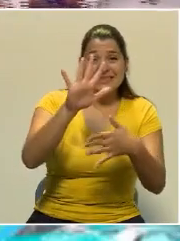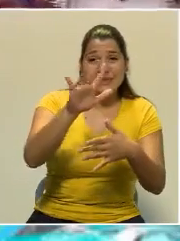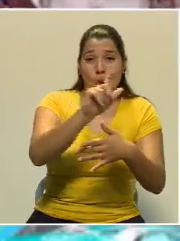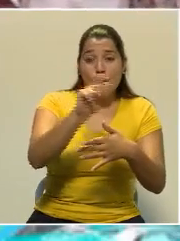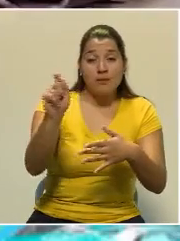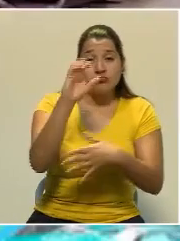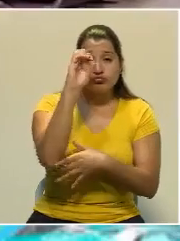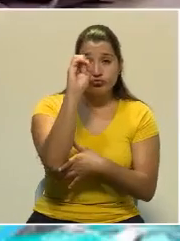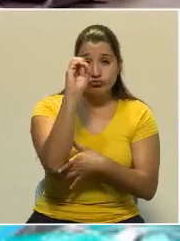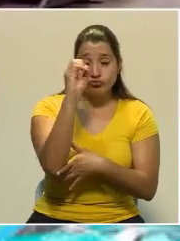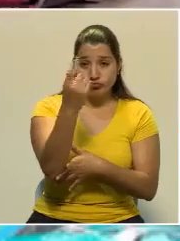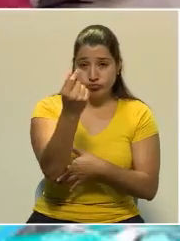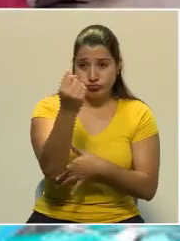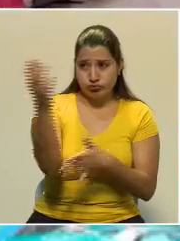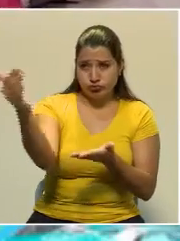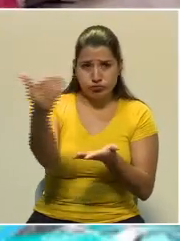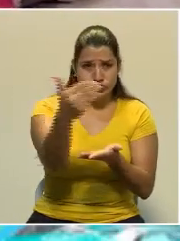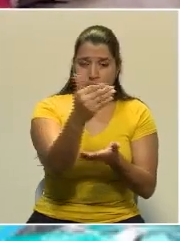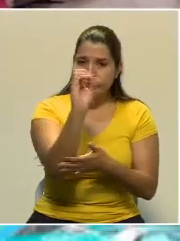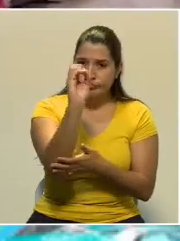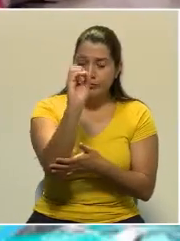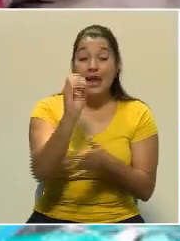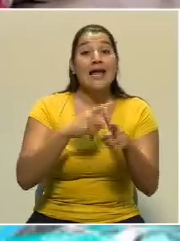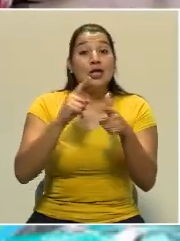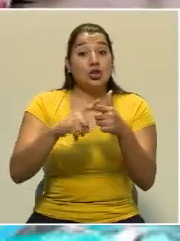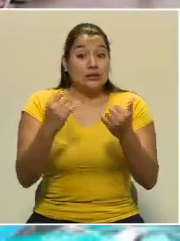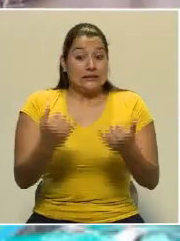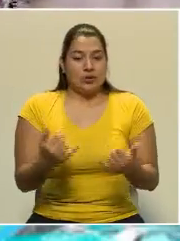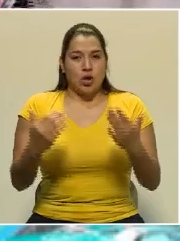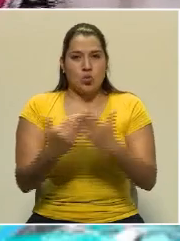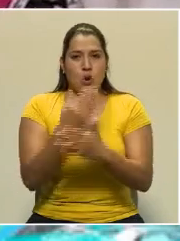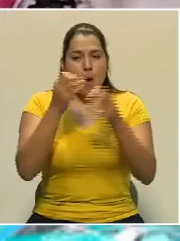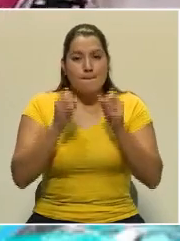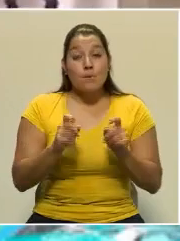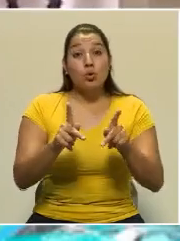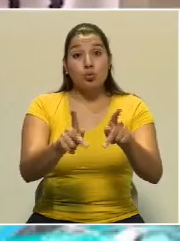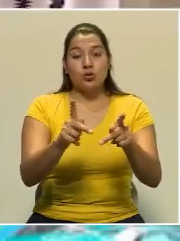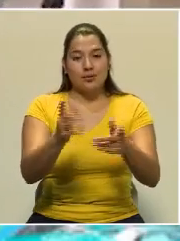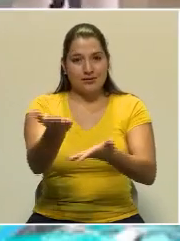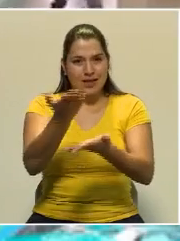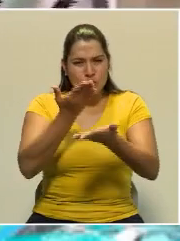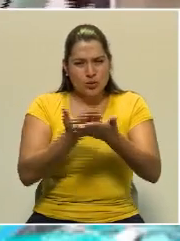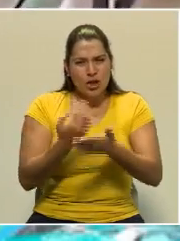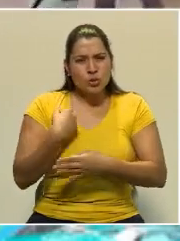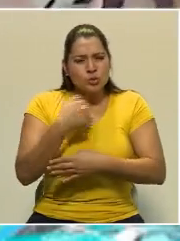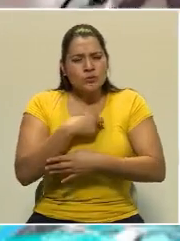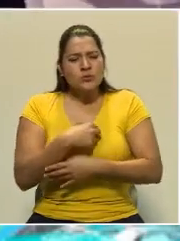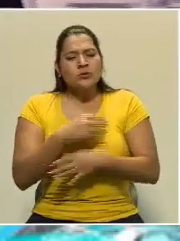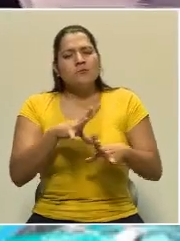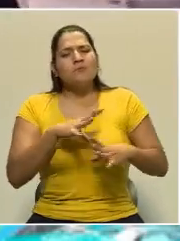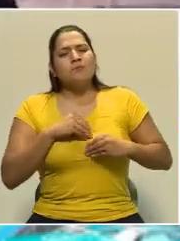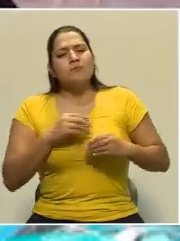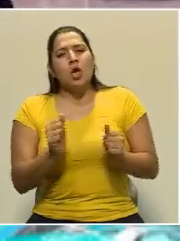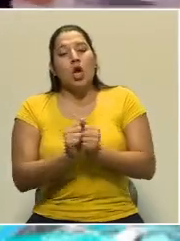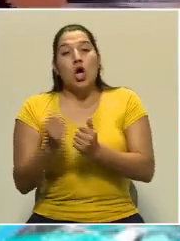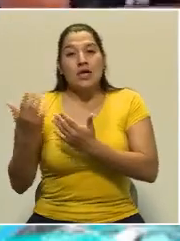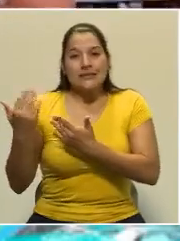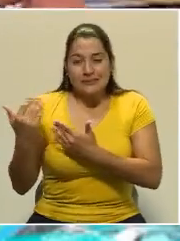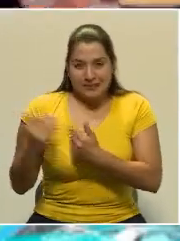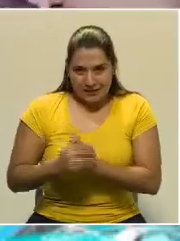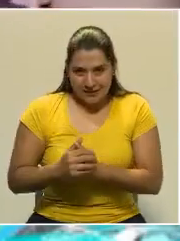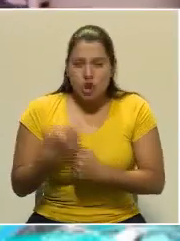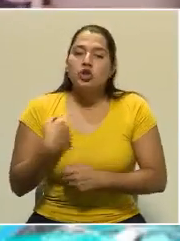Esta nueva oportunidad que se nos da de operar la vemos con esperanza, entendiendo que